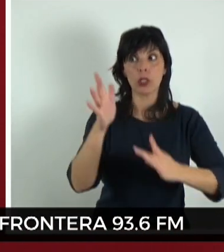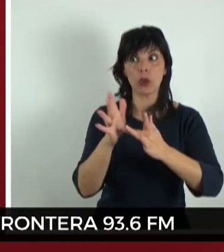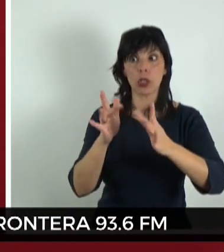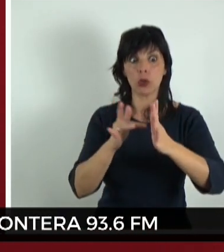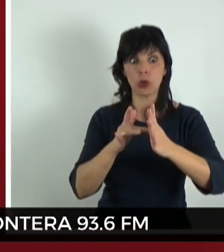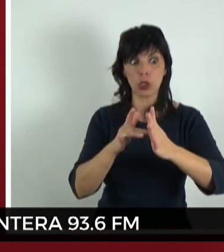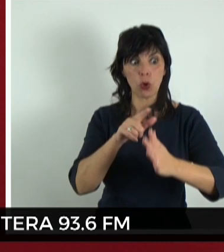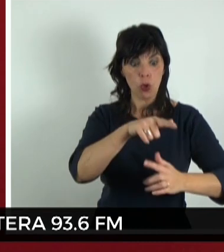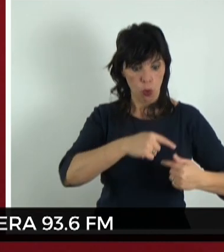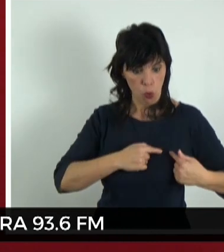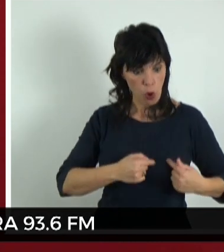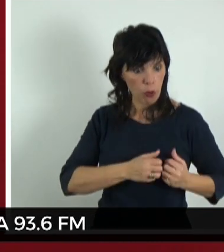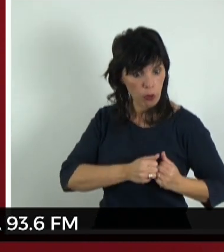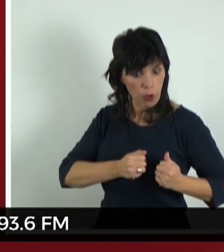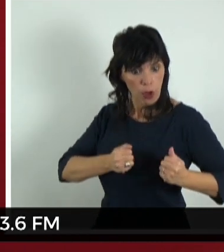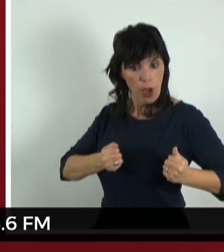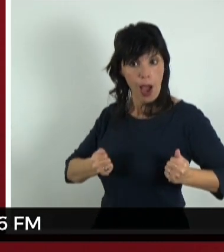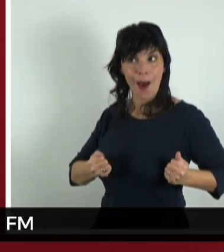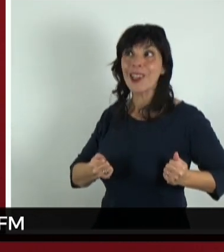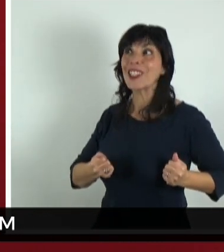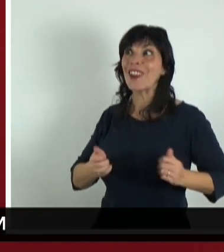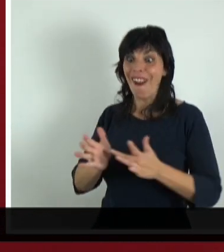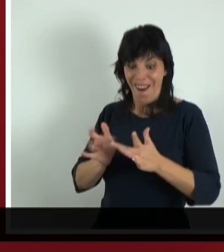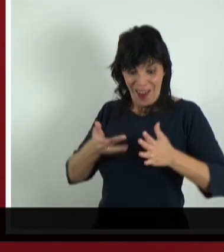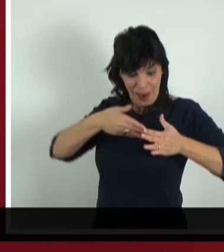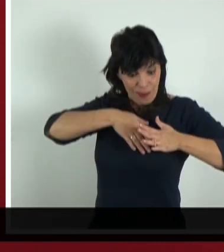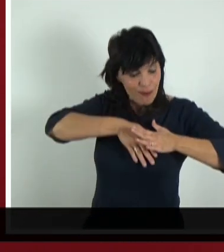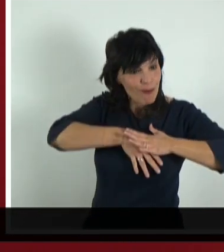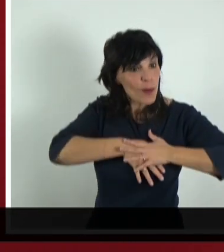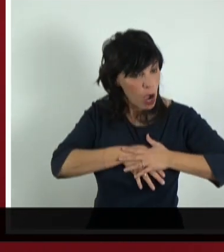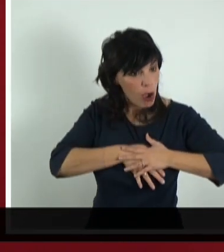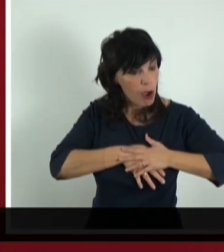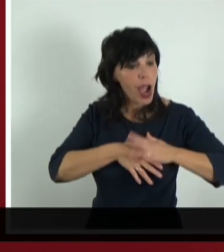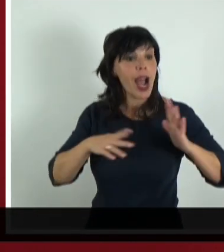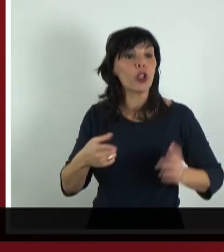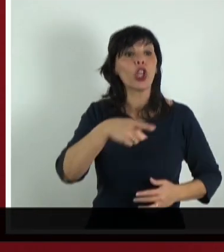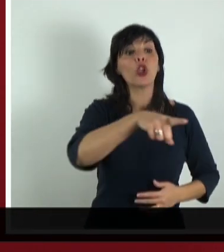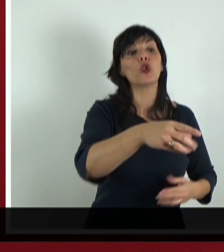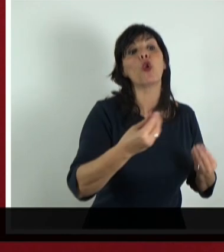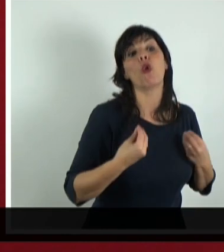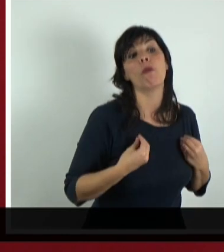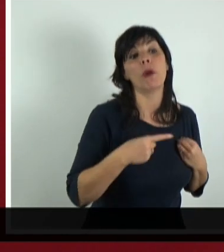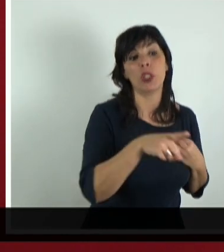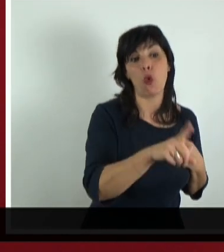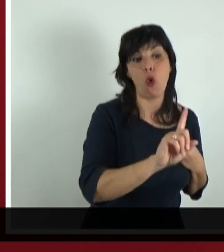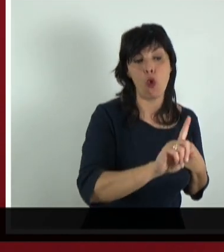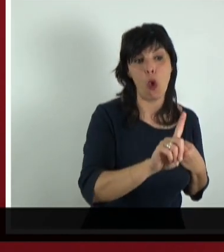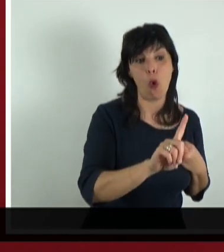ya no vives tú, porque juntamente con